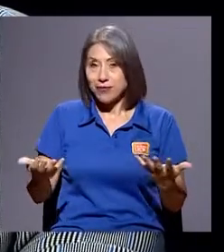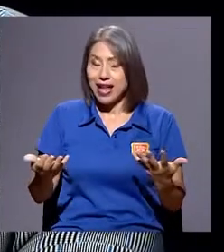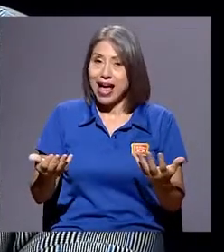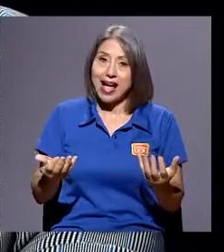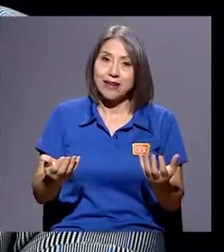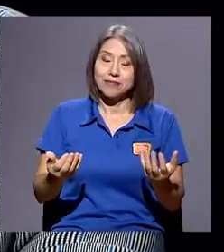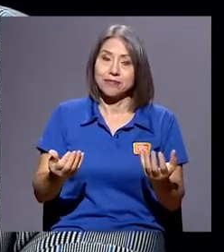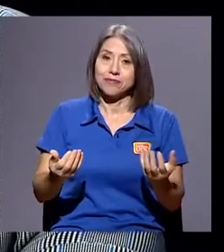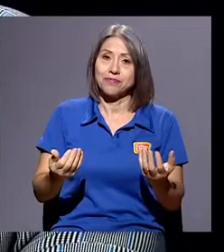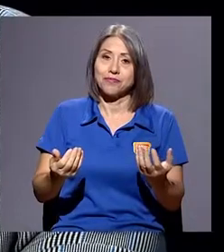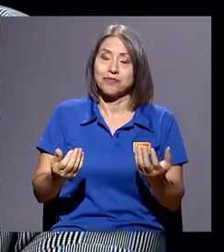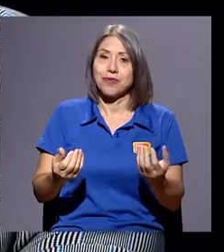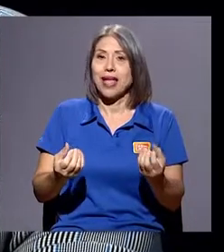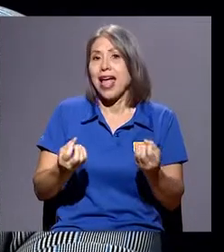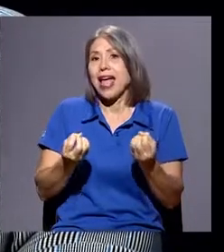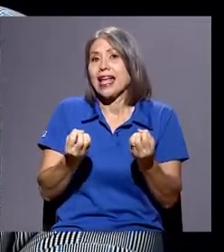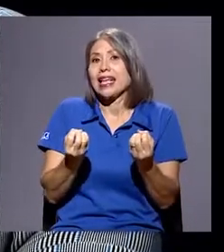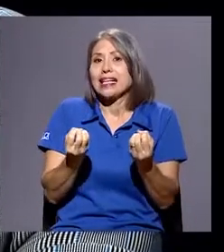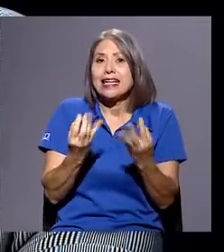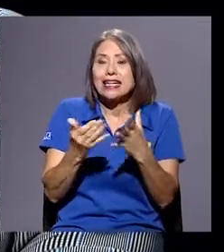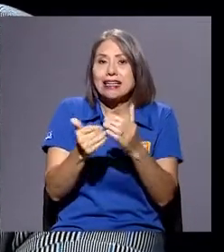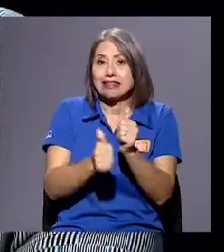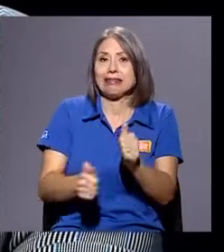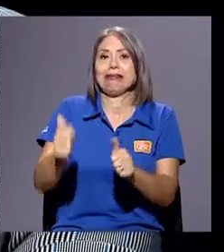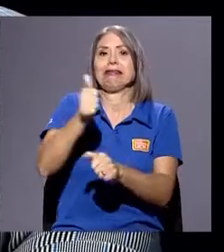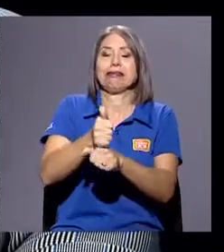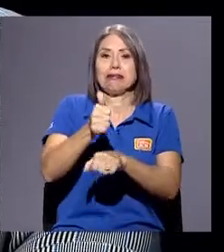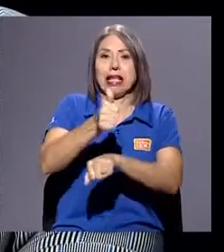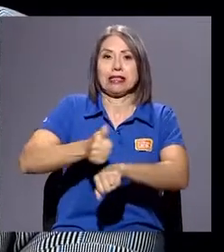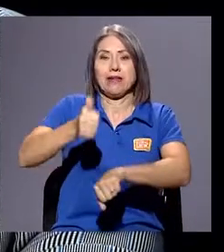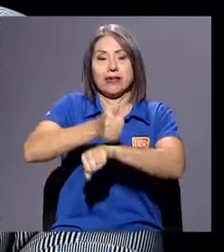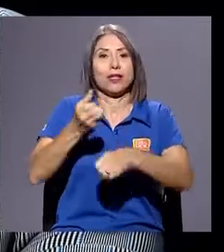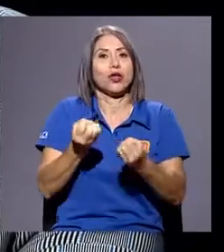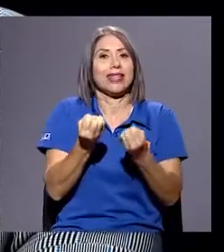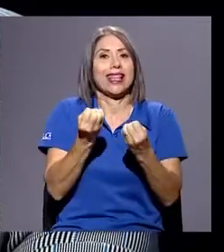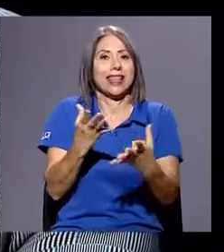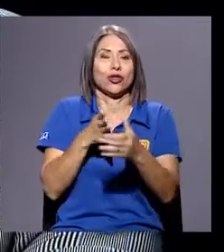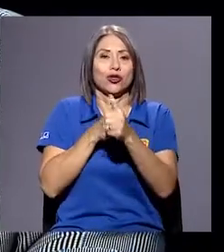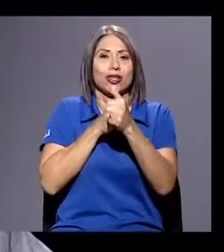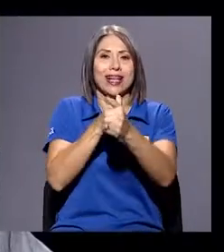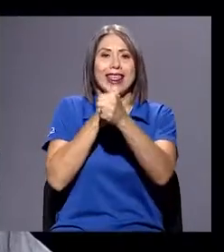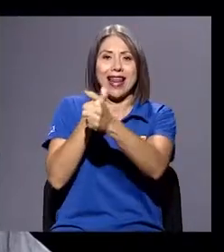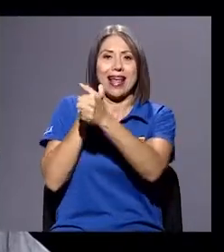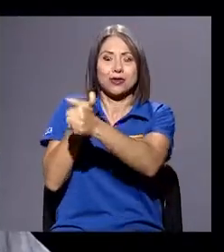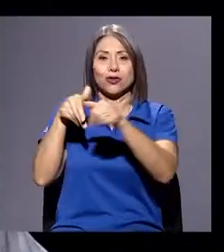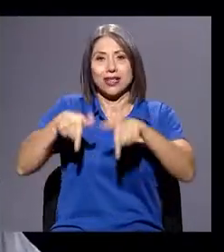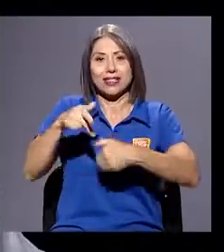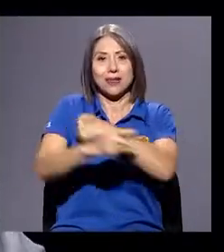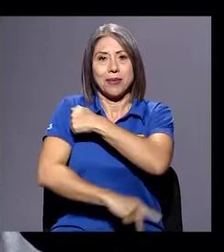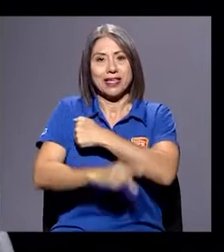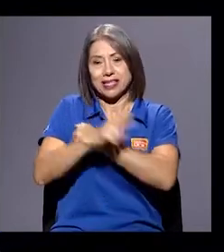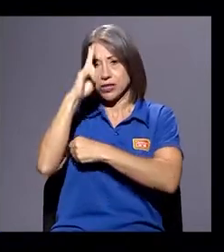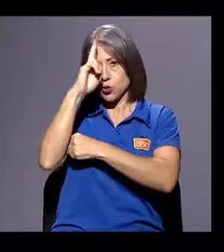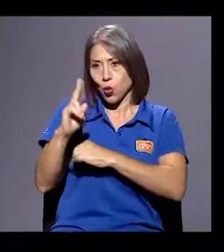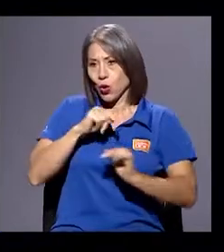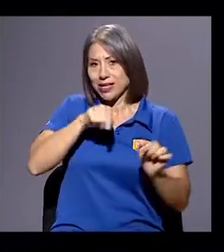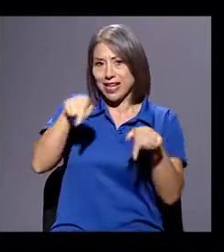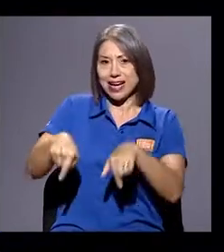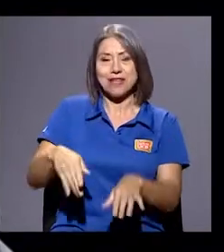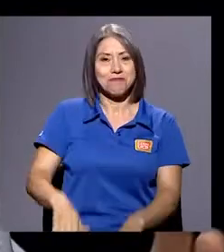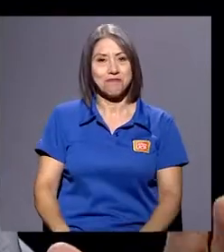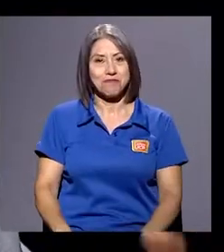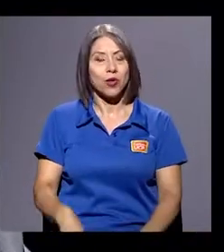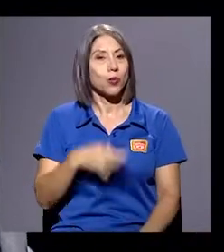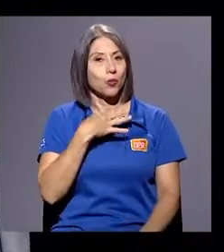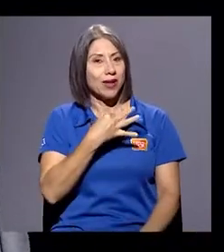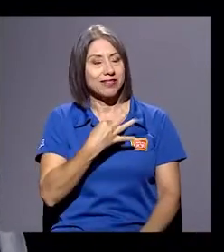tantos y tantos liderazgos en este país, ¿verdad? Y de verdad que es un honor estar aquí. Un placer, don Gustavo.